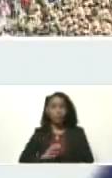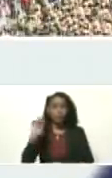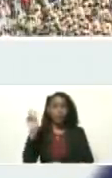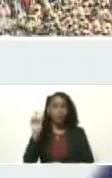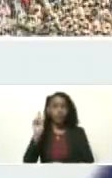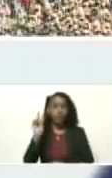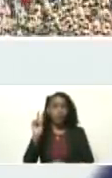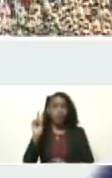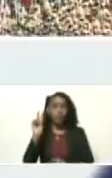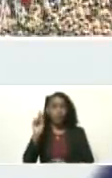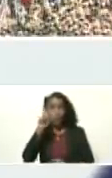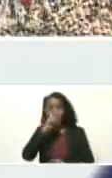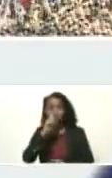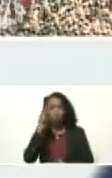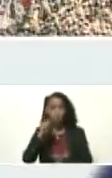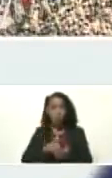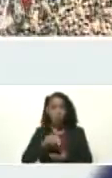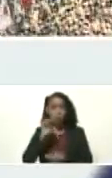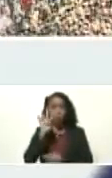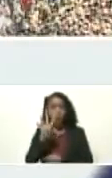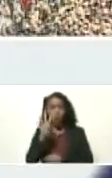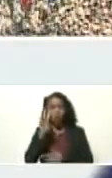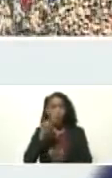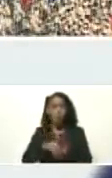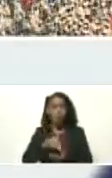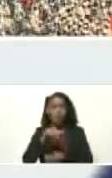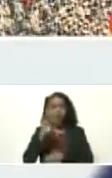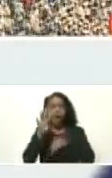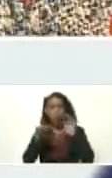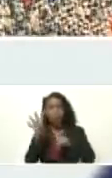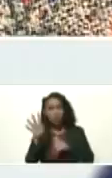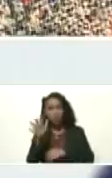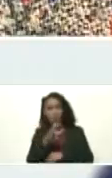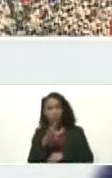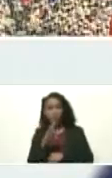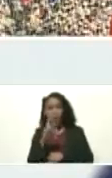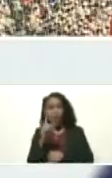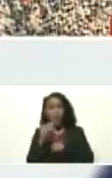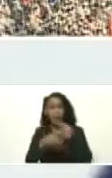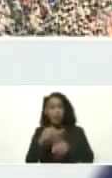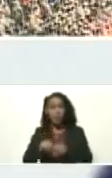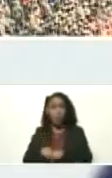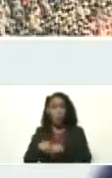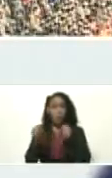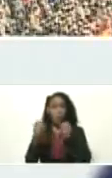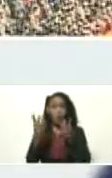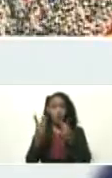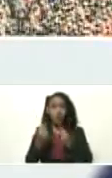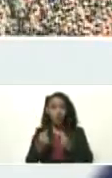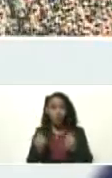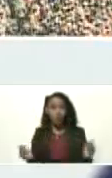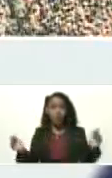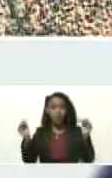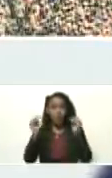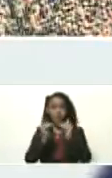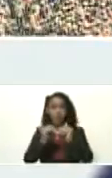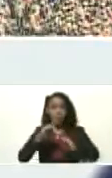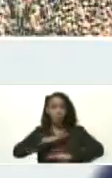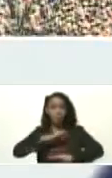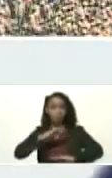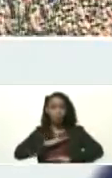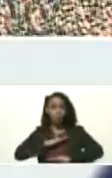Venezuela entre los años 2004 y 2014 rompió récord de igualdad y